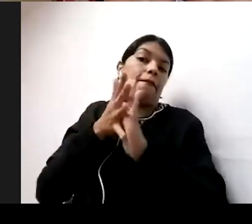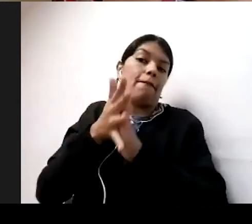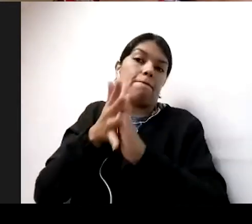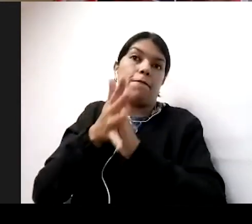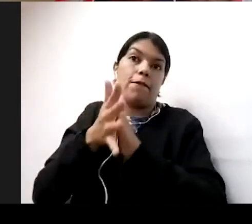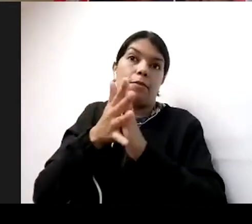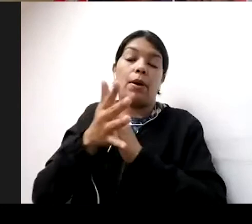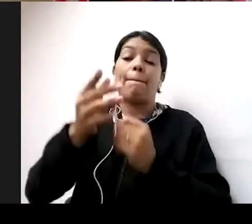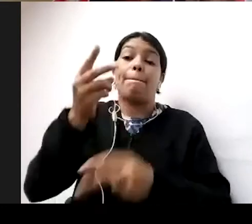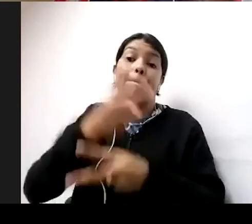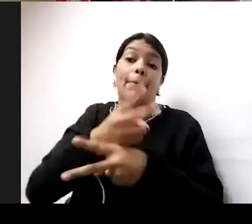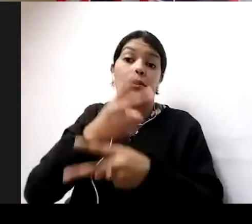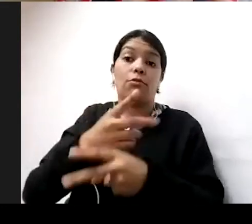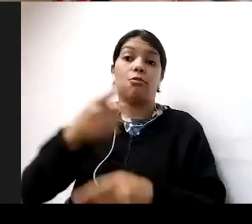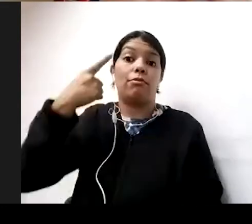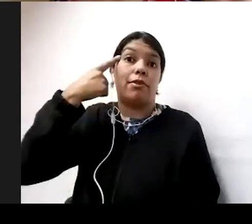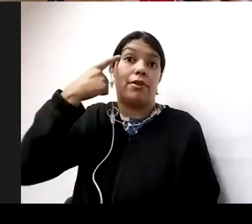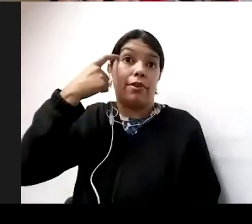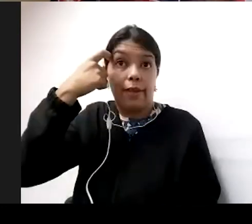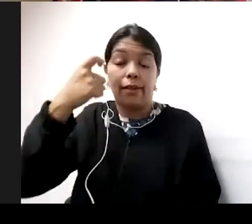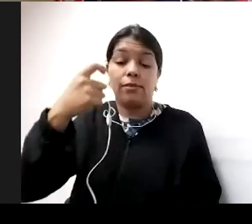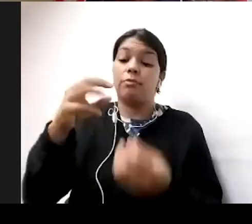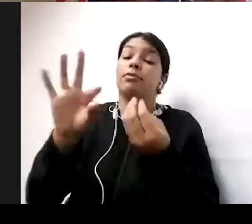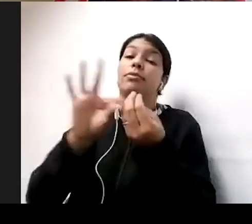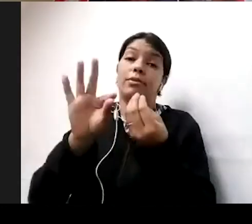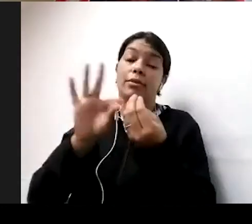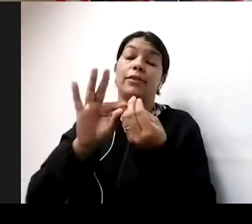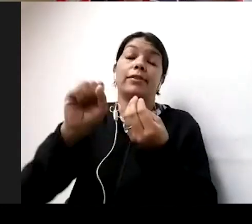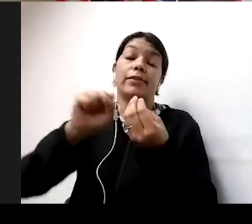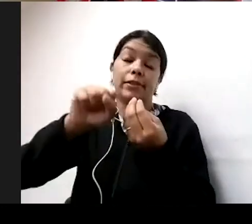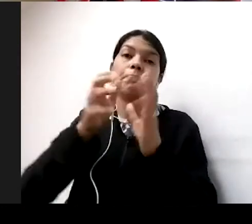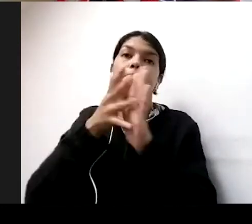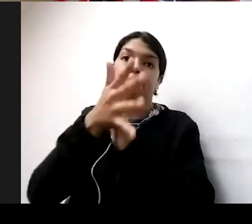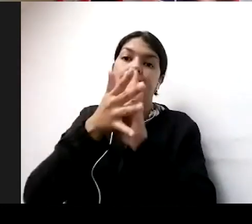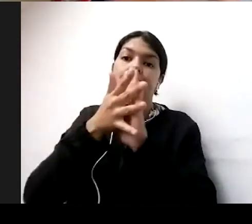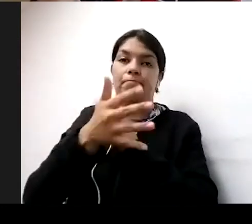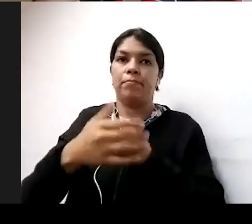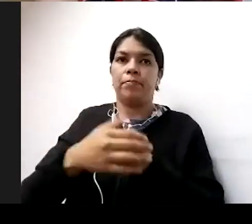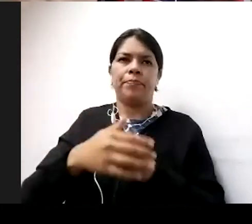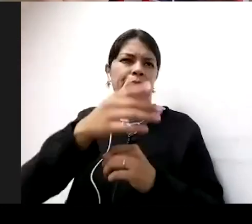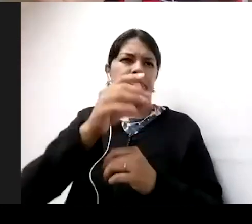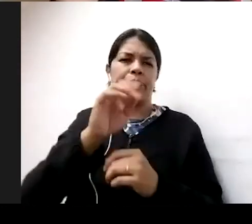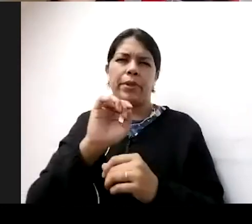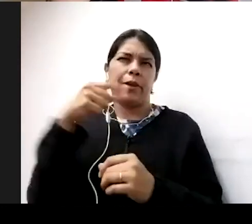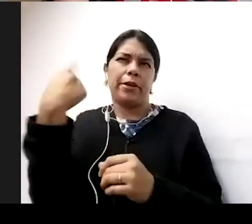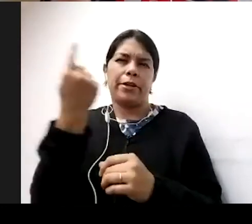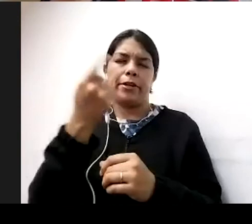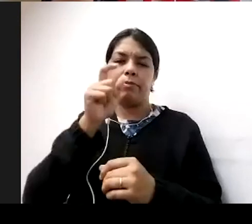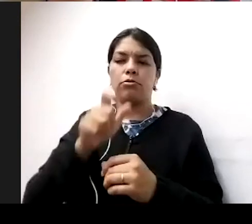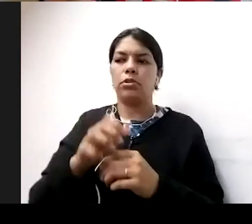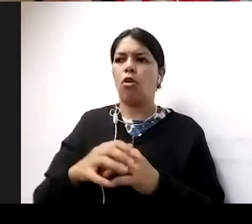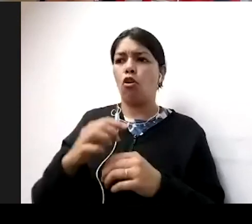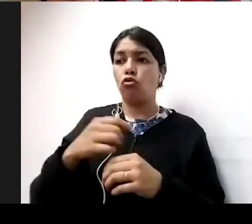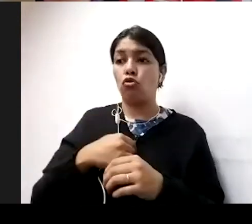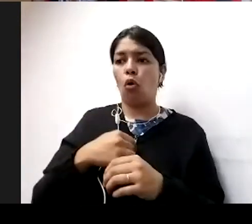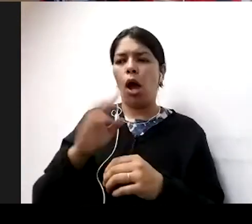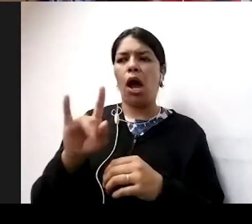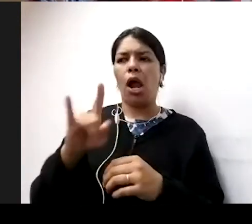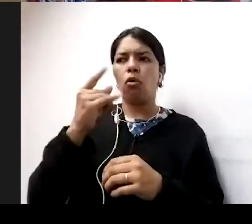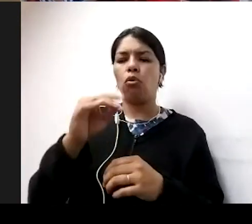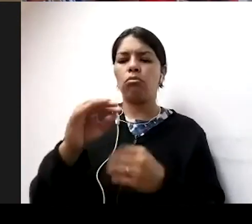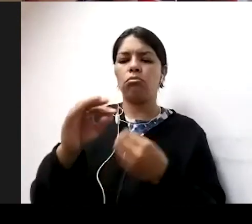implica consumir sustancias. Generalmente cuando una persona inicia en el consumo, cree que lo va a poder controlar.